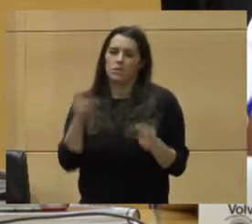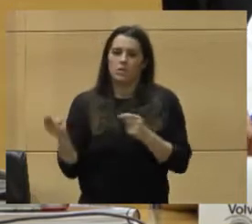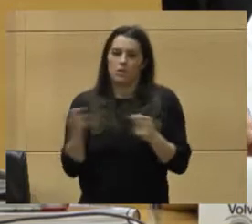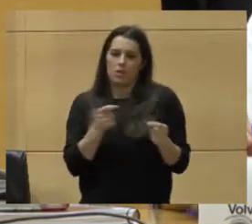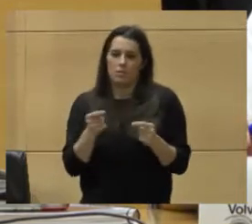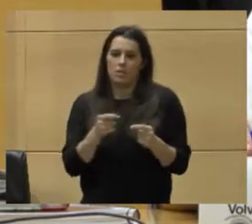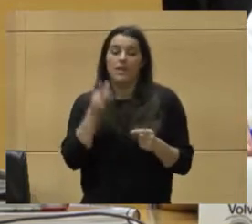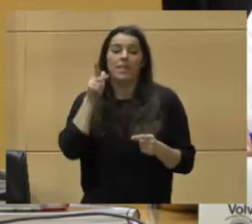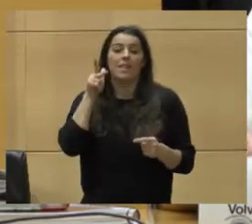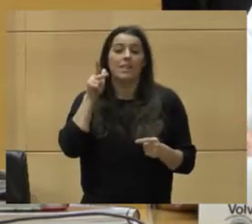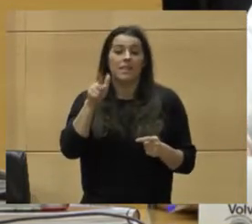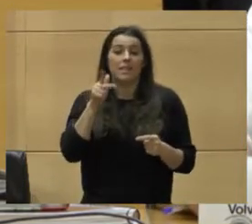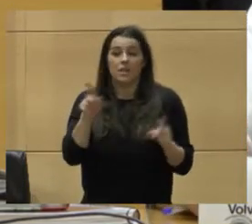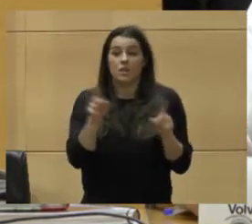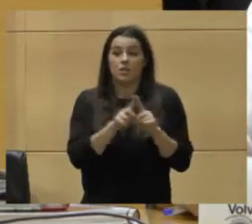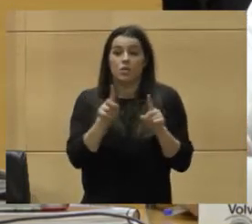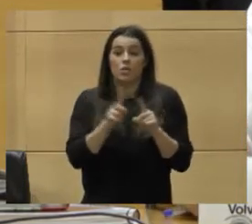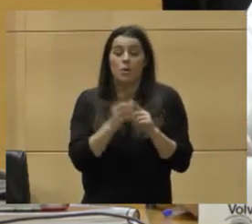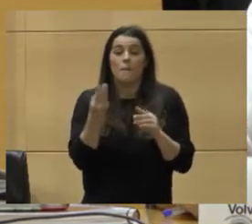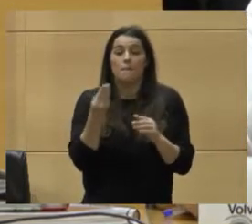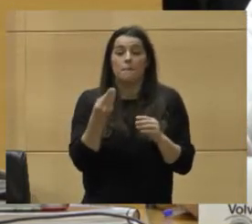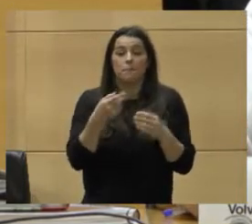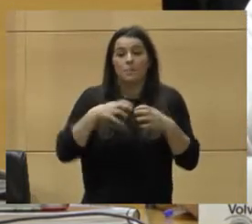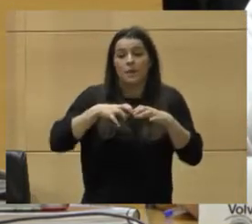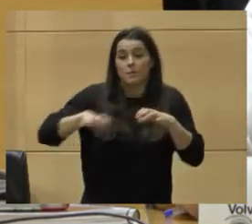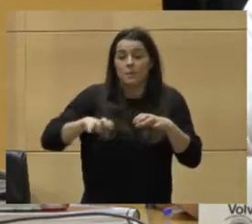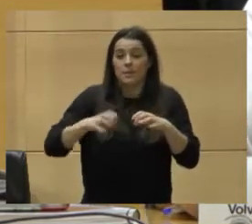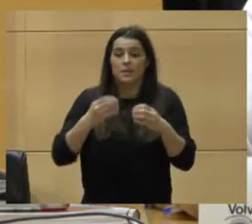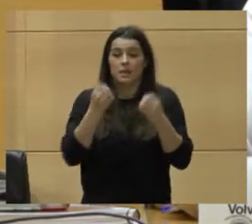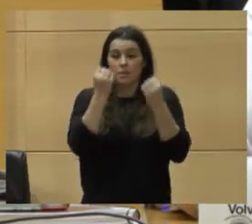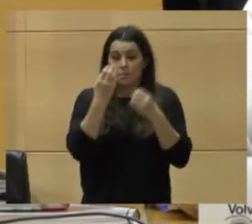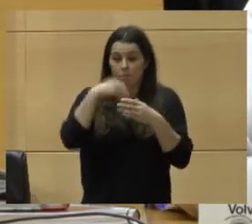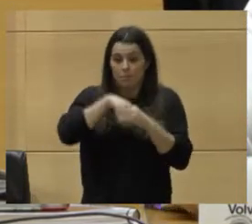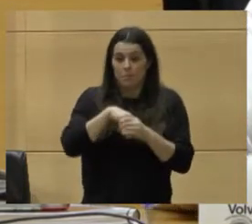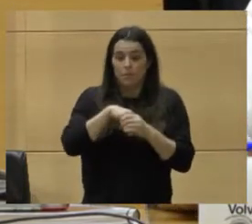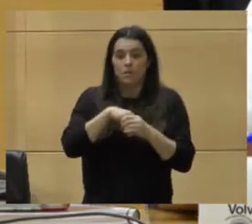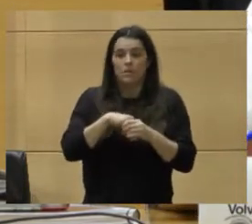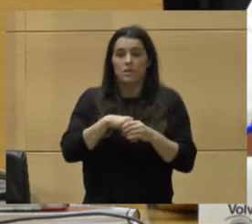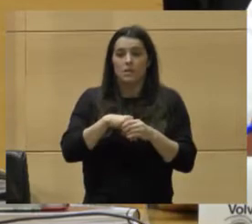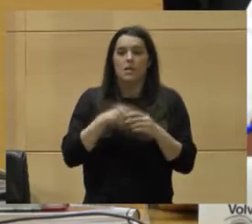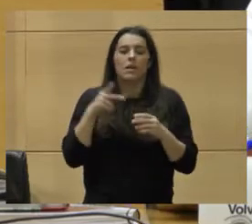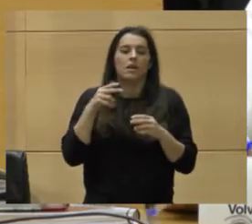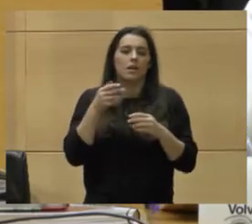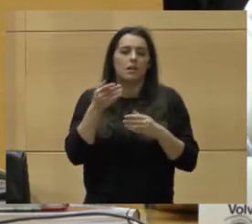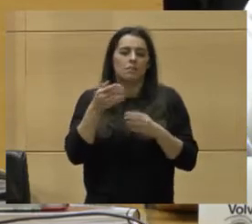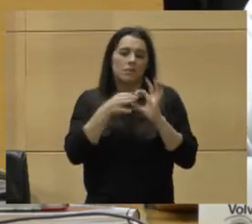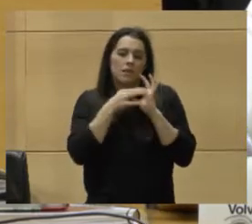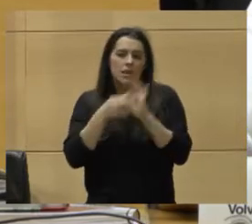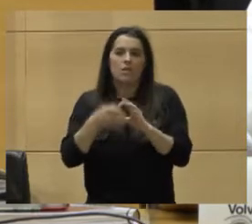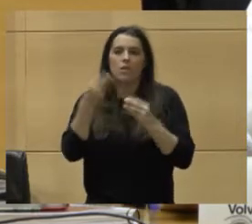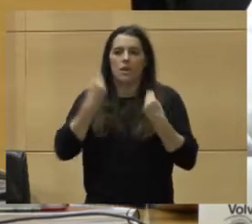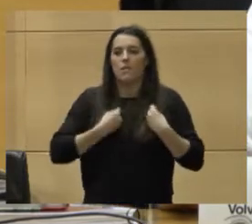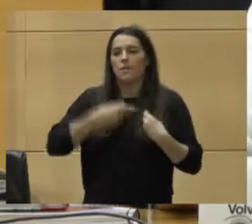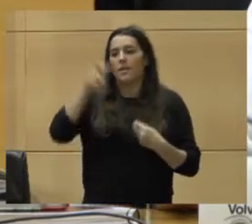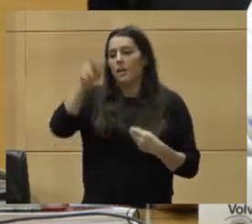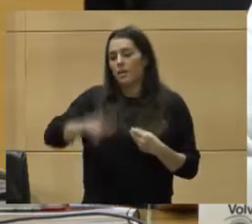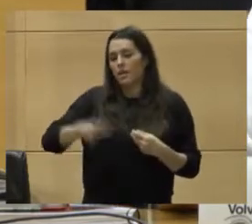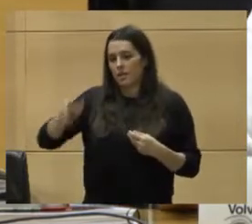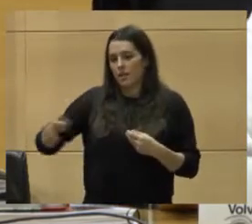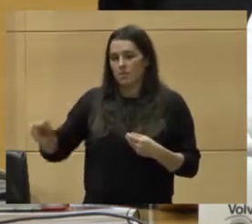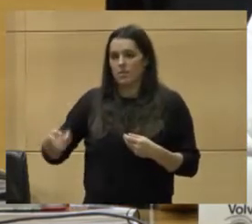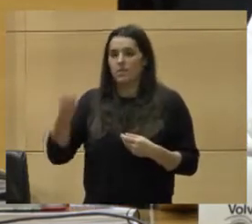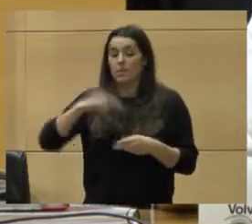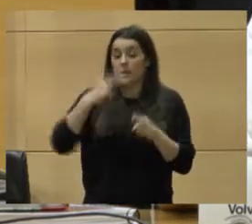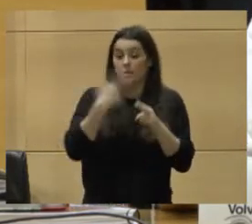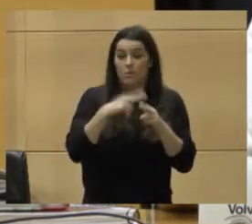elementos o como átomos que conforman el poder que articulan realidades materiales relacionadas con la vida de las personas la